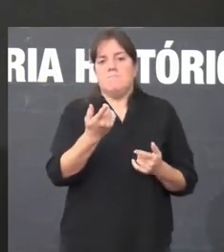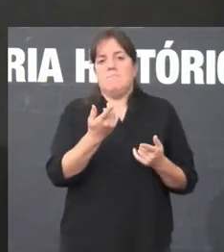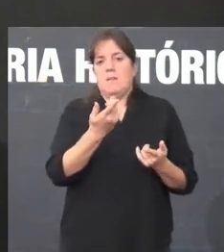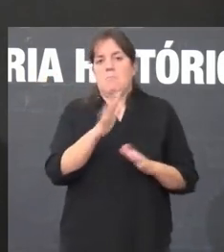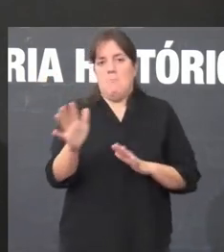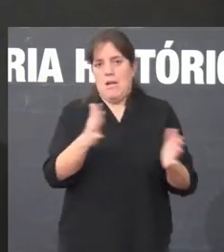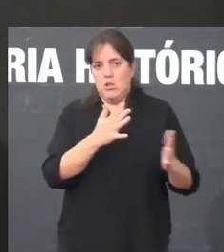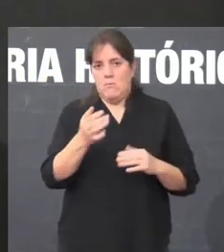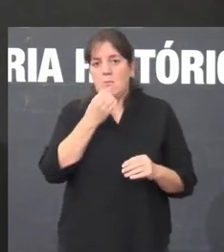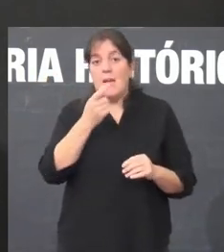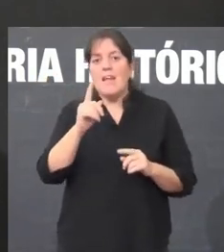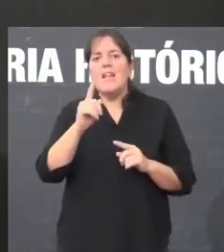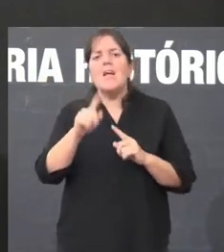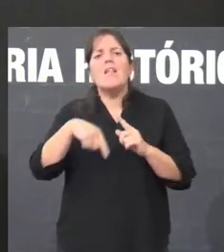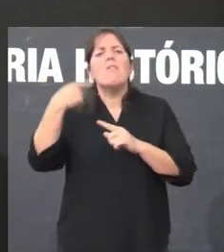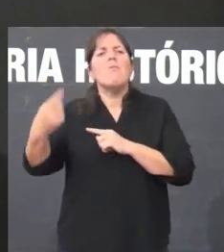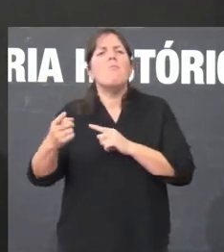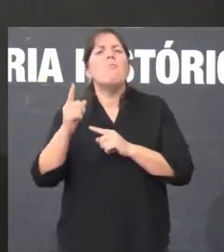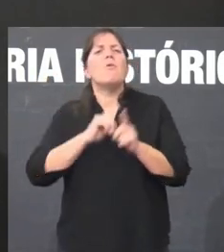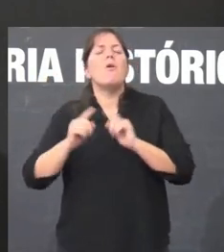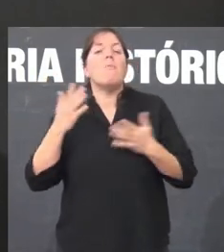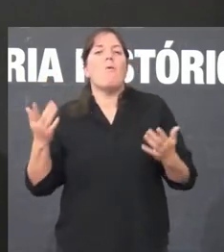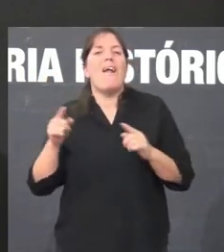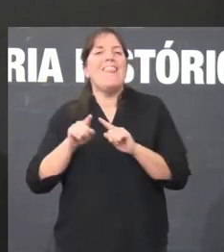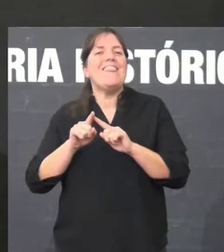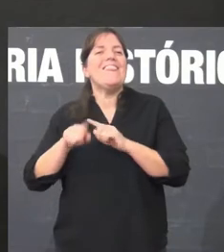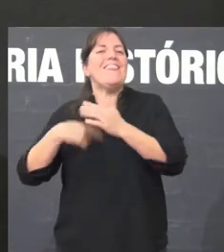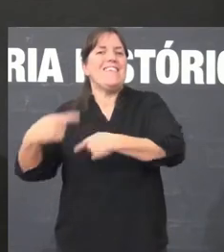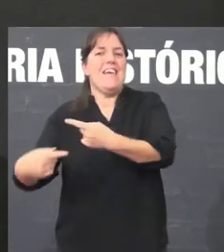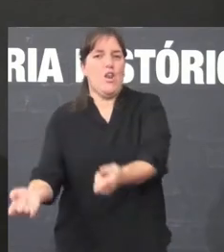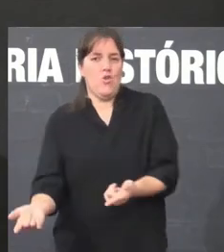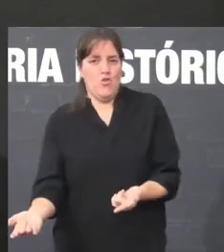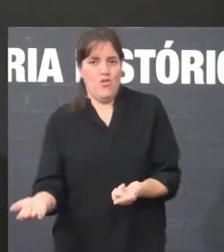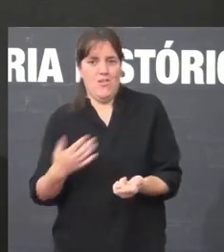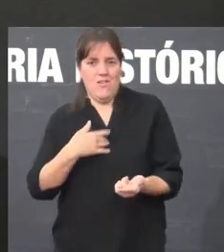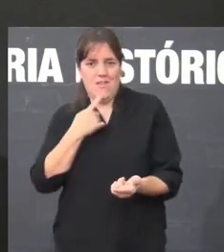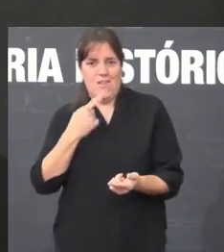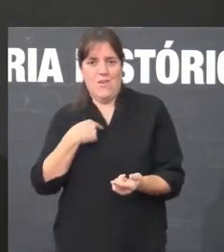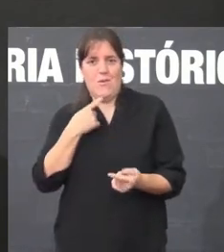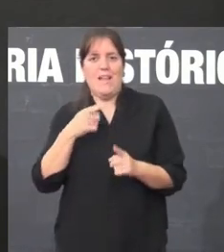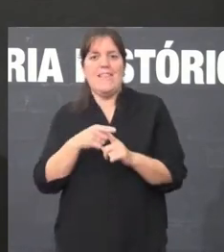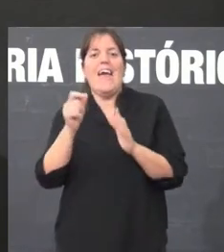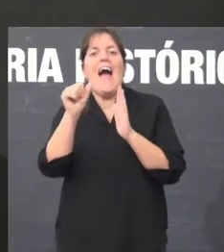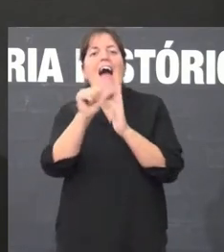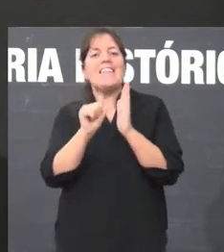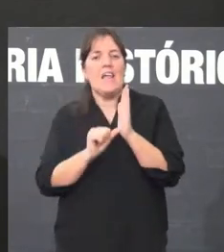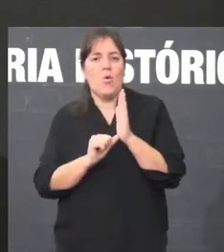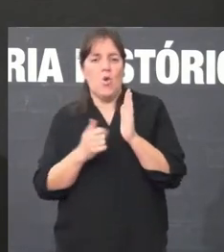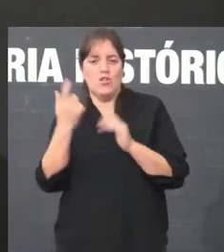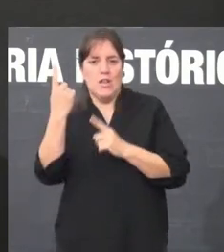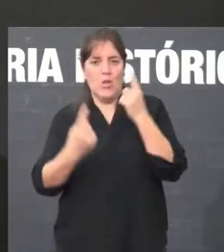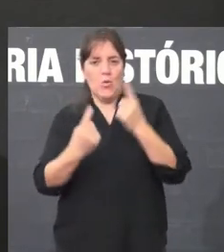luego el desarrollo, ¿no?, que se ha hecho de algunos artículos y luego cómo se ha utilizado